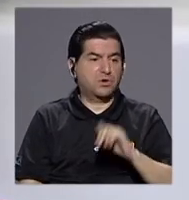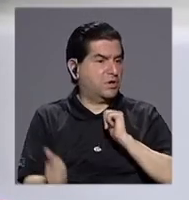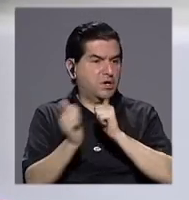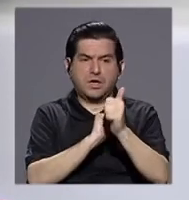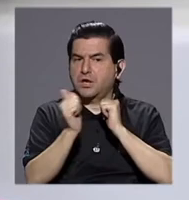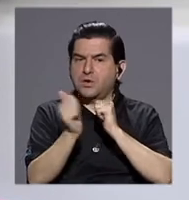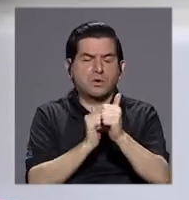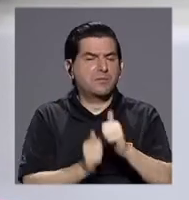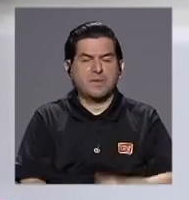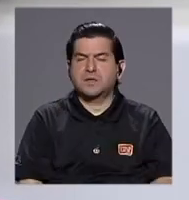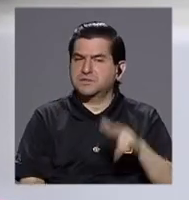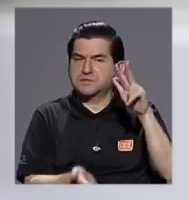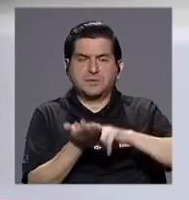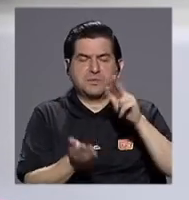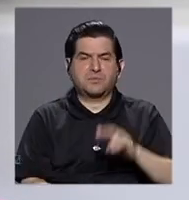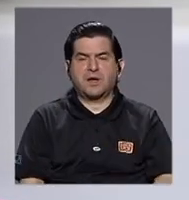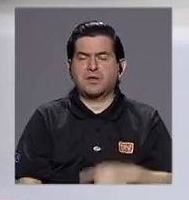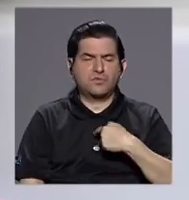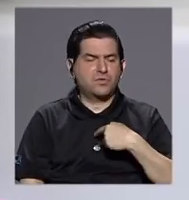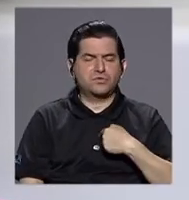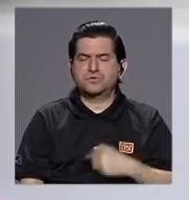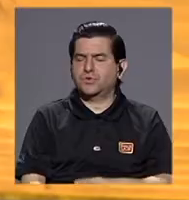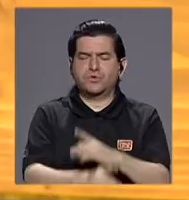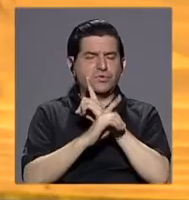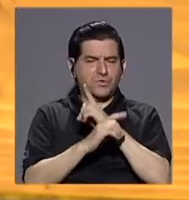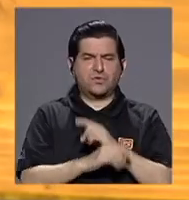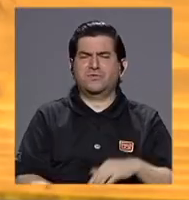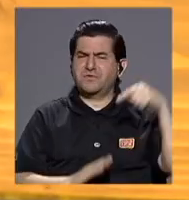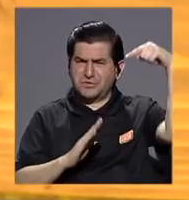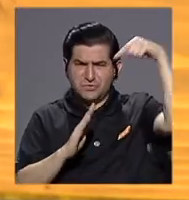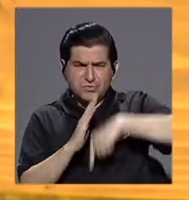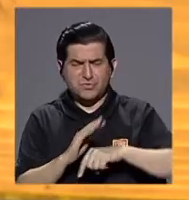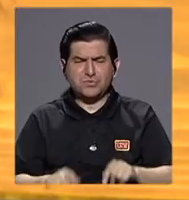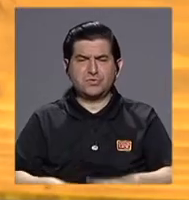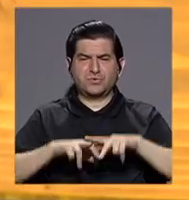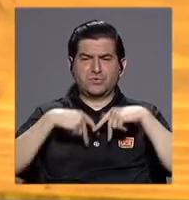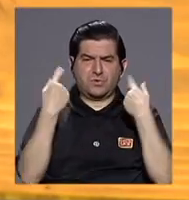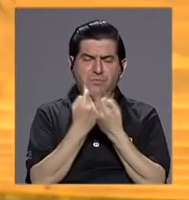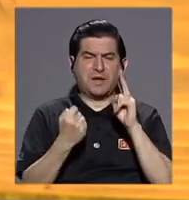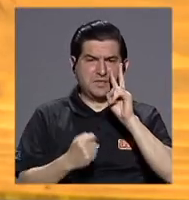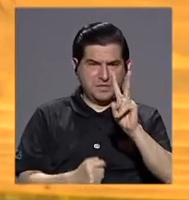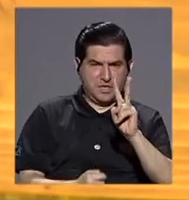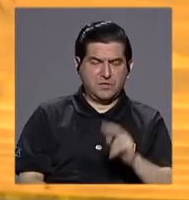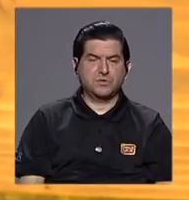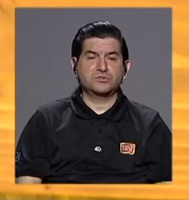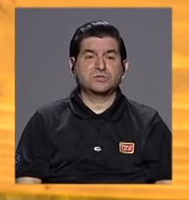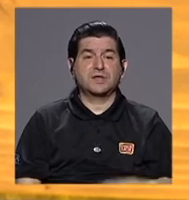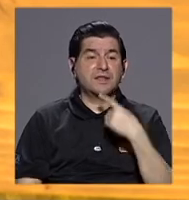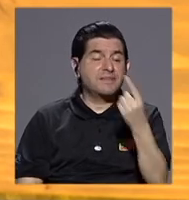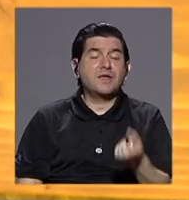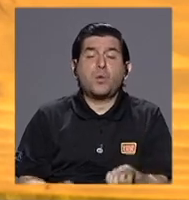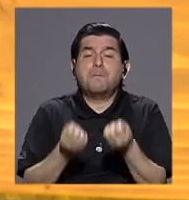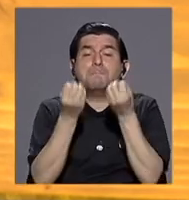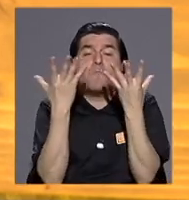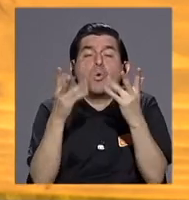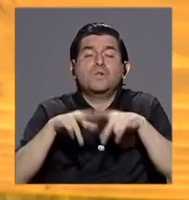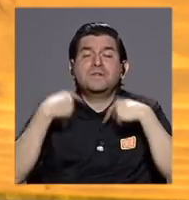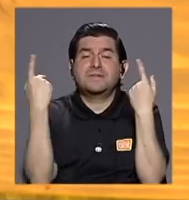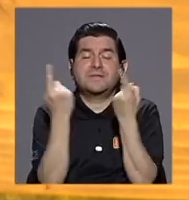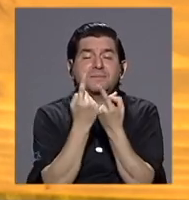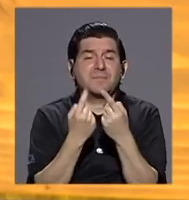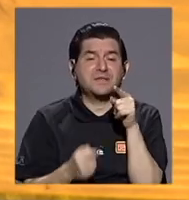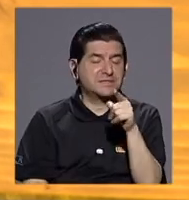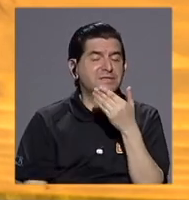Primero, yo no defiendo ultranza el bipartidismo. Digo que la dispersión política, el exceso de partidos no